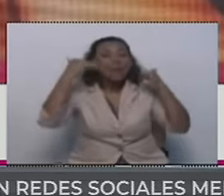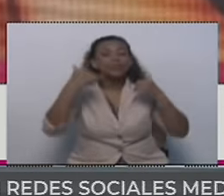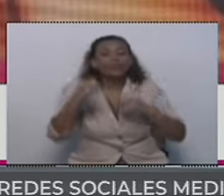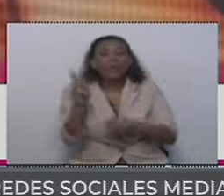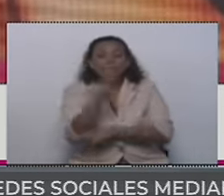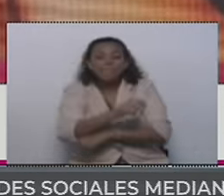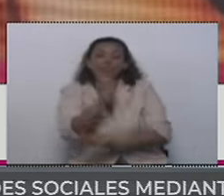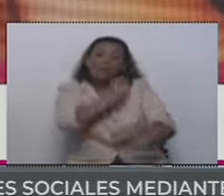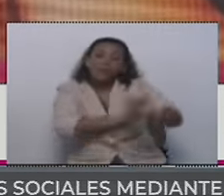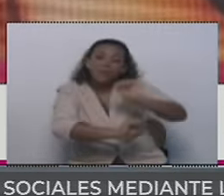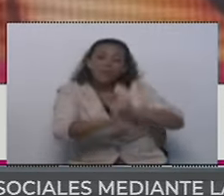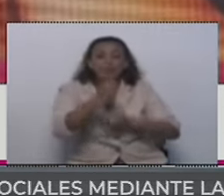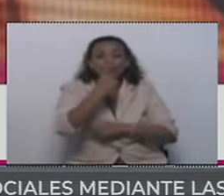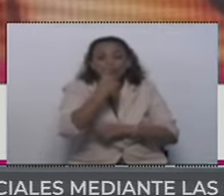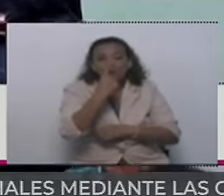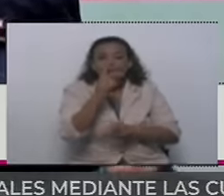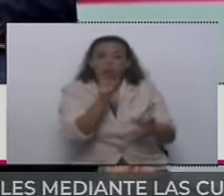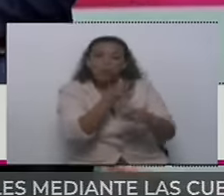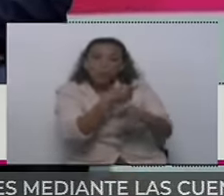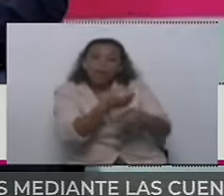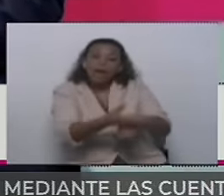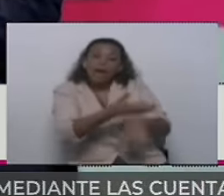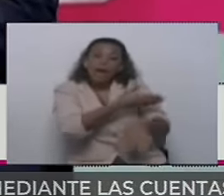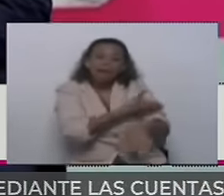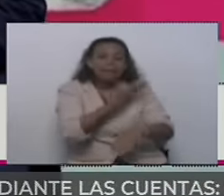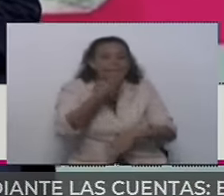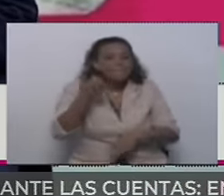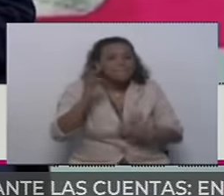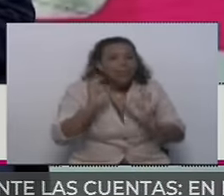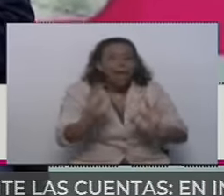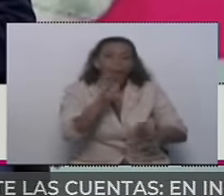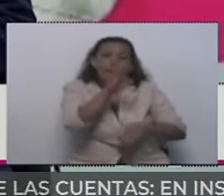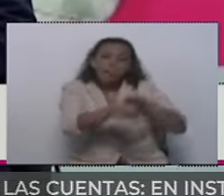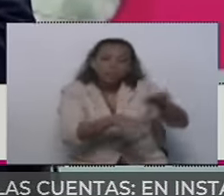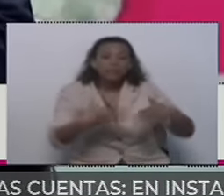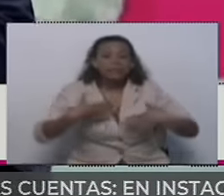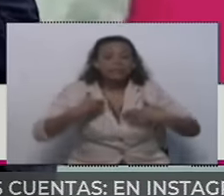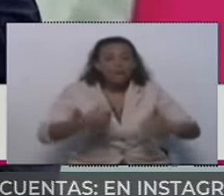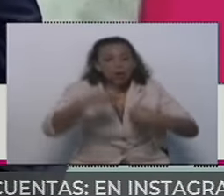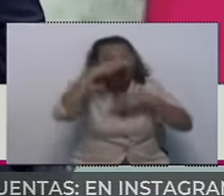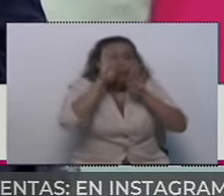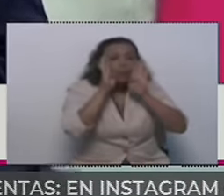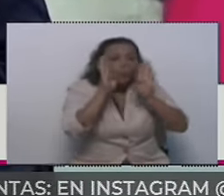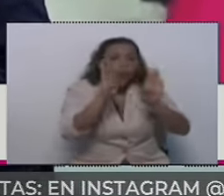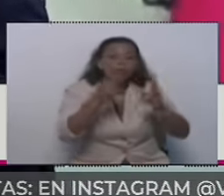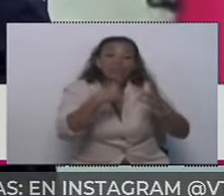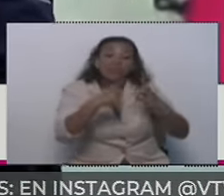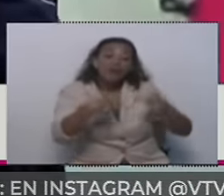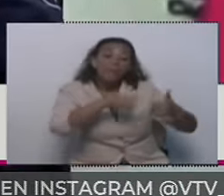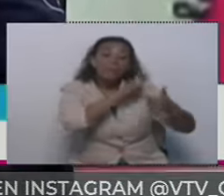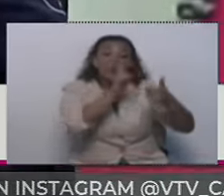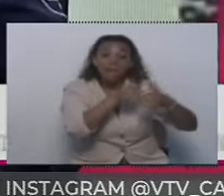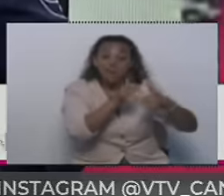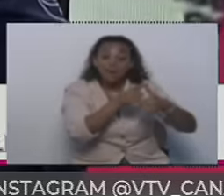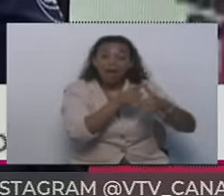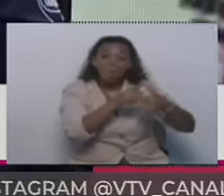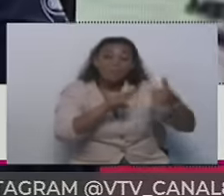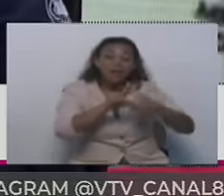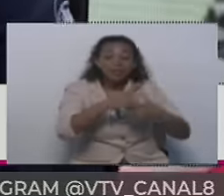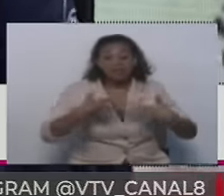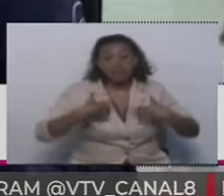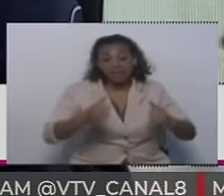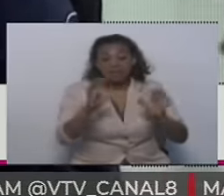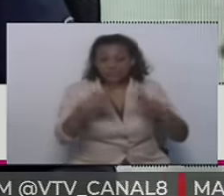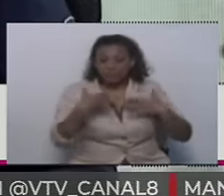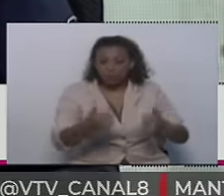prevención, en un mes del diagnóstico temprano, precoz, para avanzar en la atención del primer vértice de la Gran Misión Venezuela Mujer.